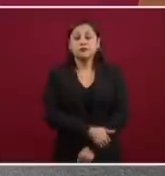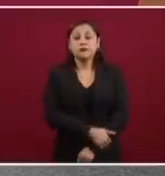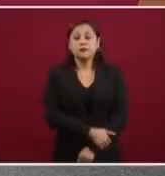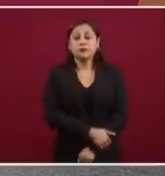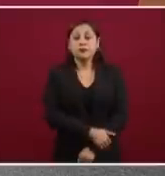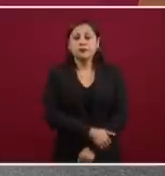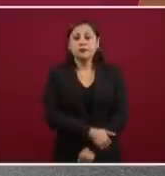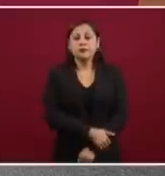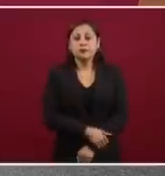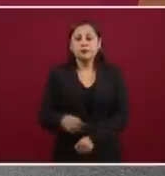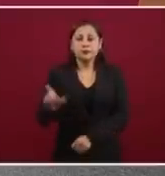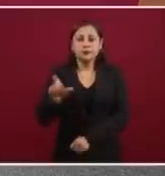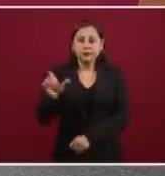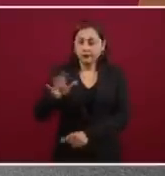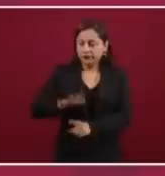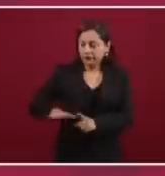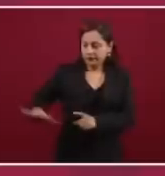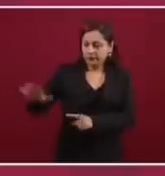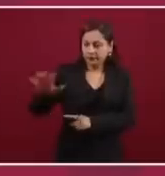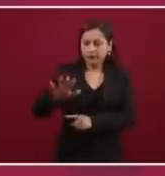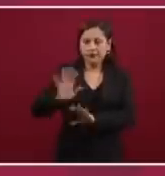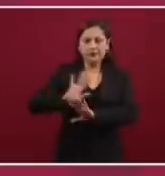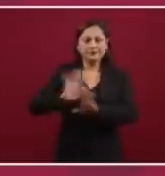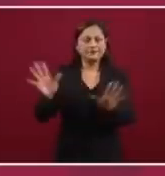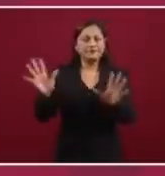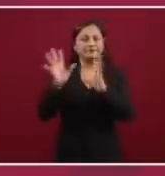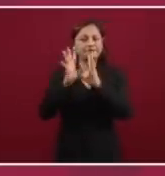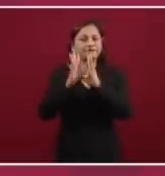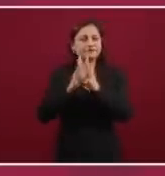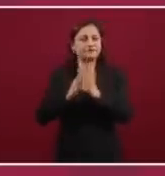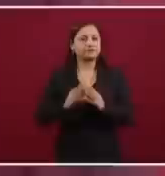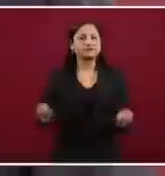de regreso la normalidad,